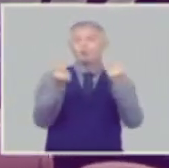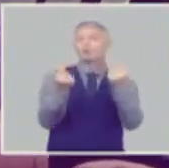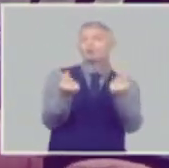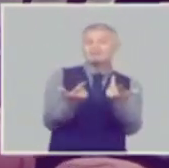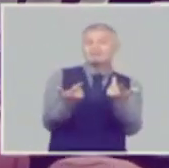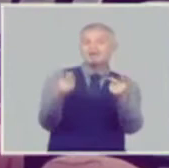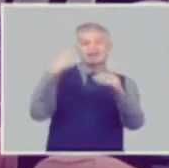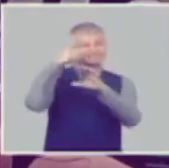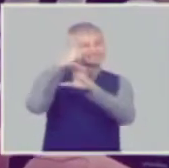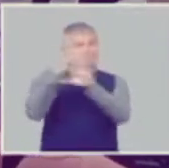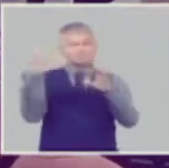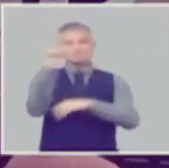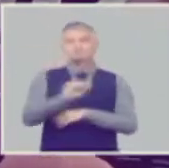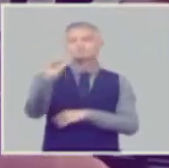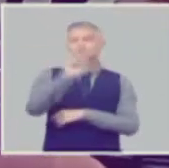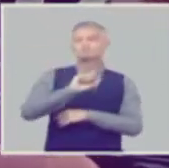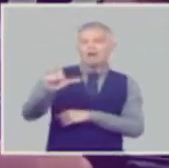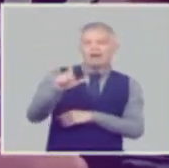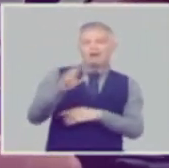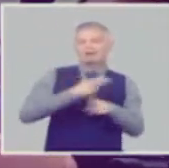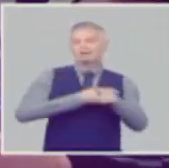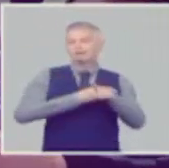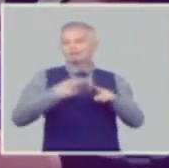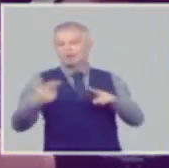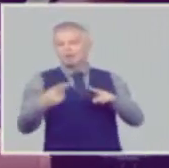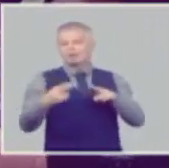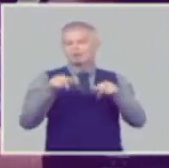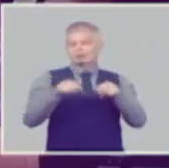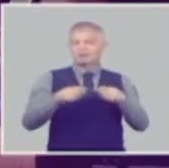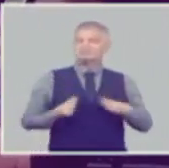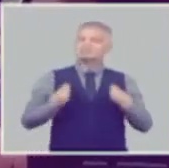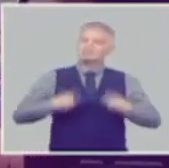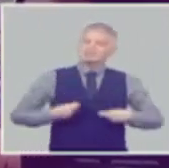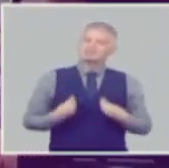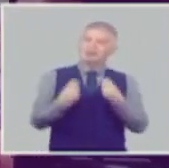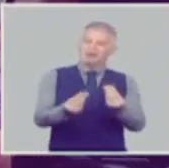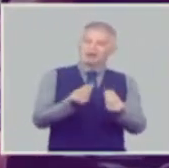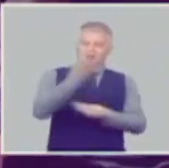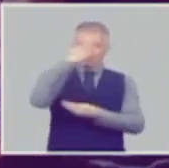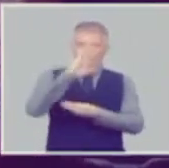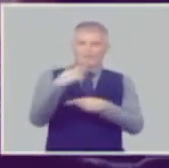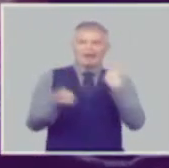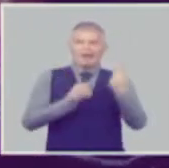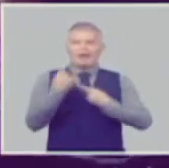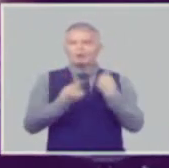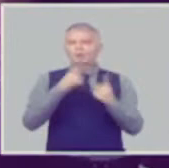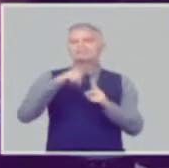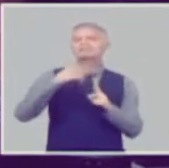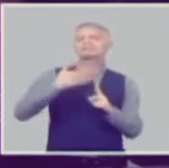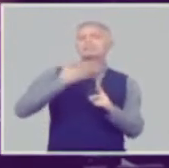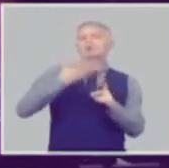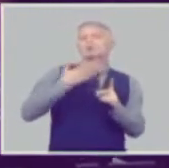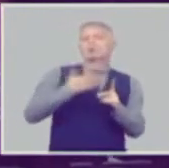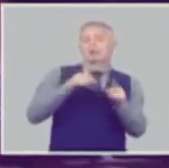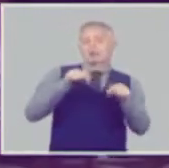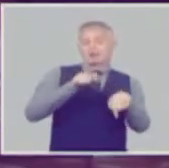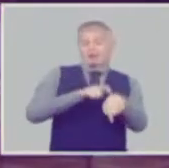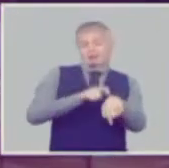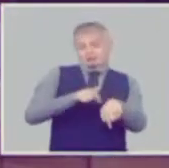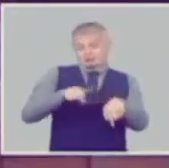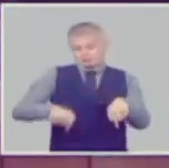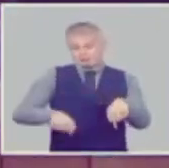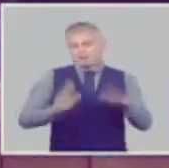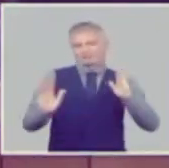sociales e históricas deberán dotar a la nación de un cuerpo teórico indispensable a este momento preñado de